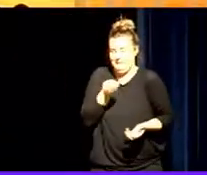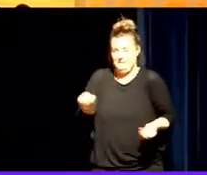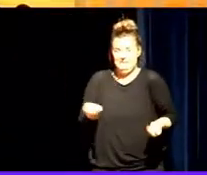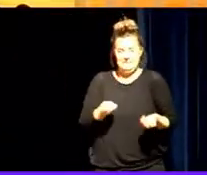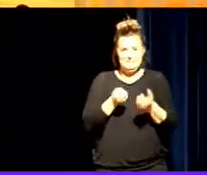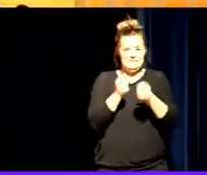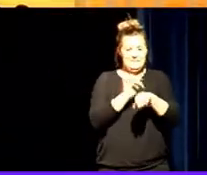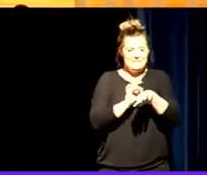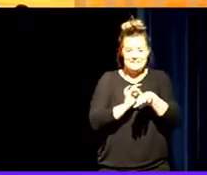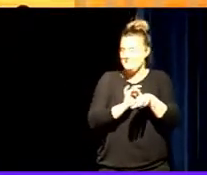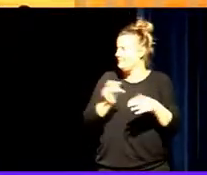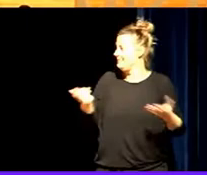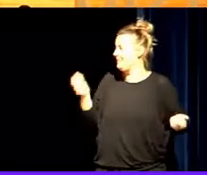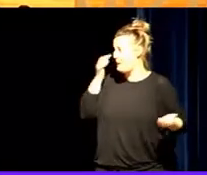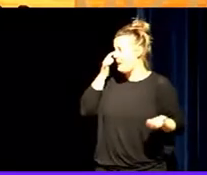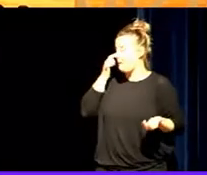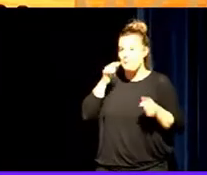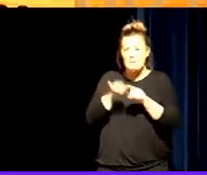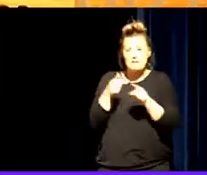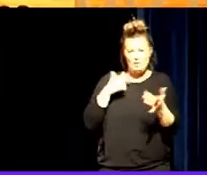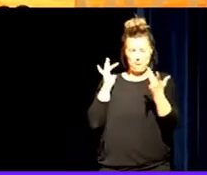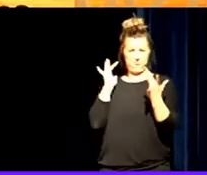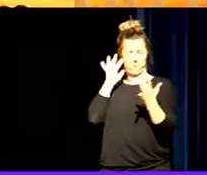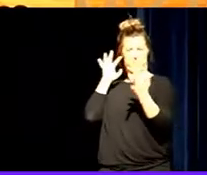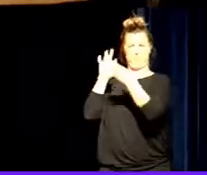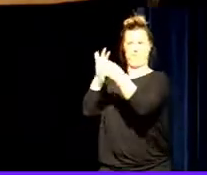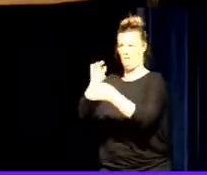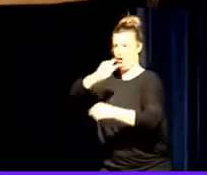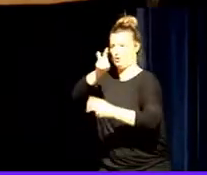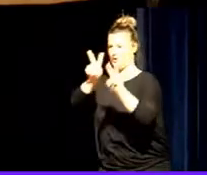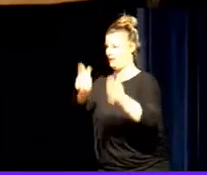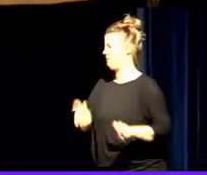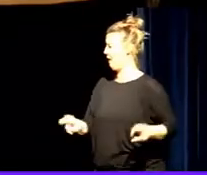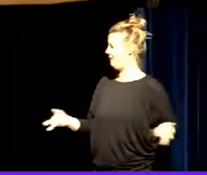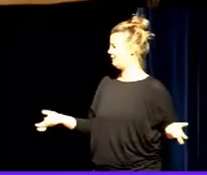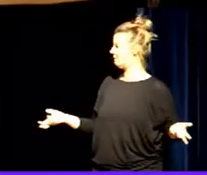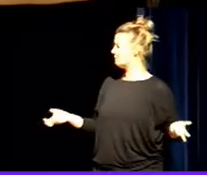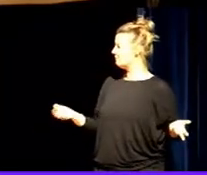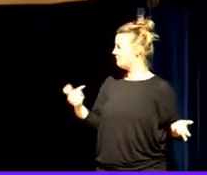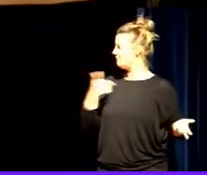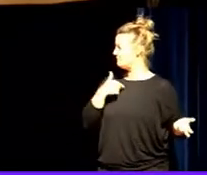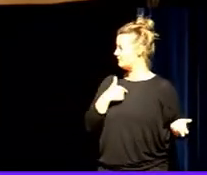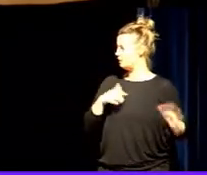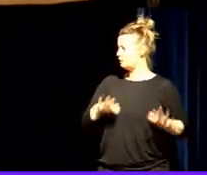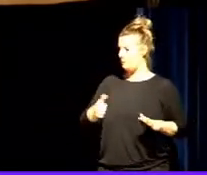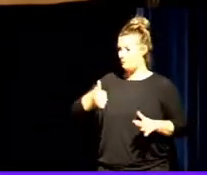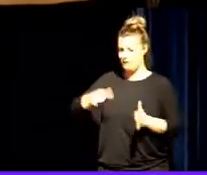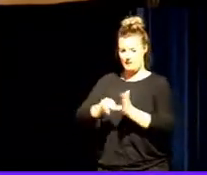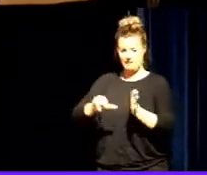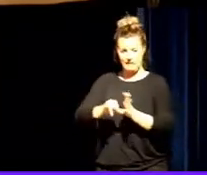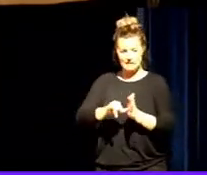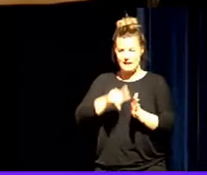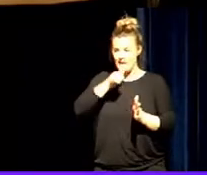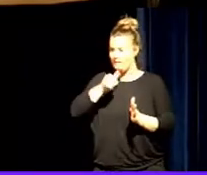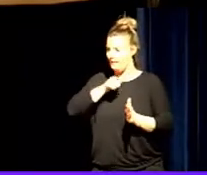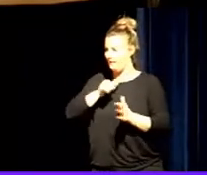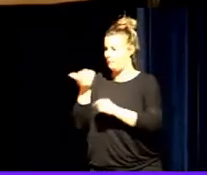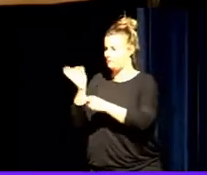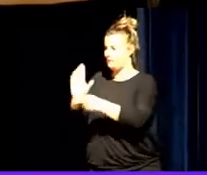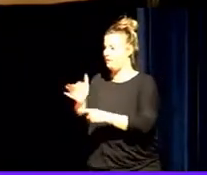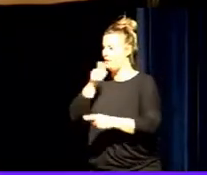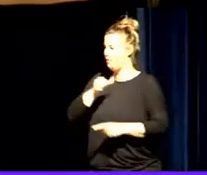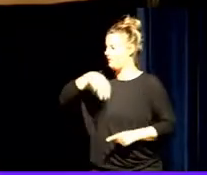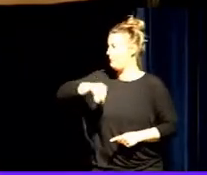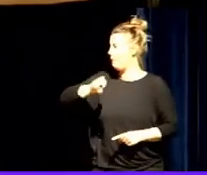había conectado yo con otra cosa, que fíjate tú, estoy más cerca de la presentación de María con el